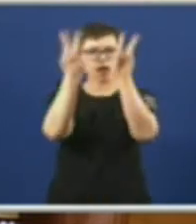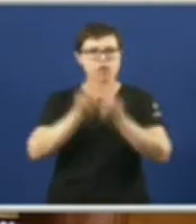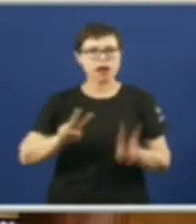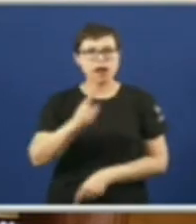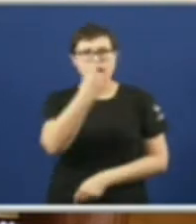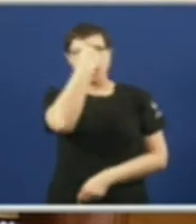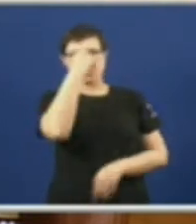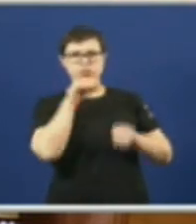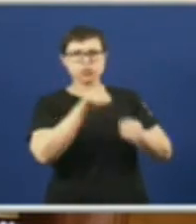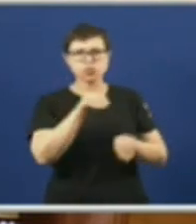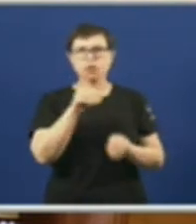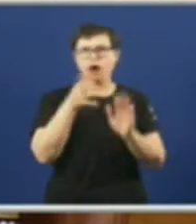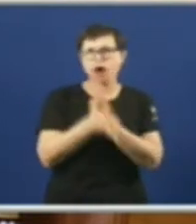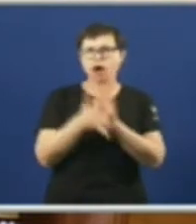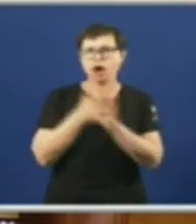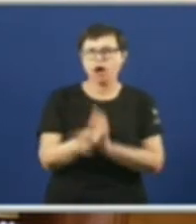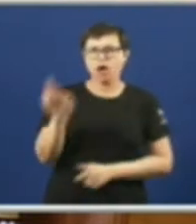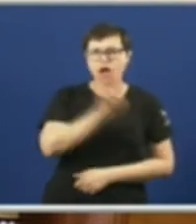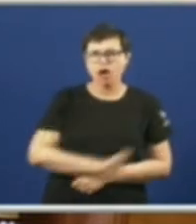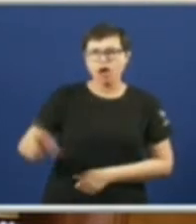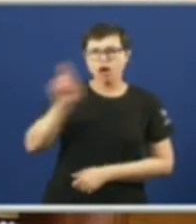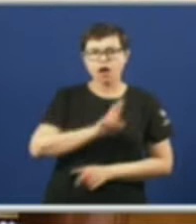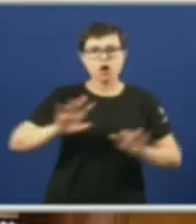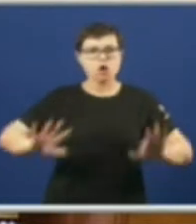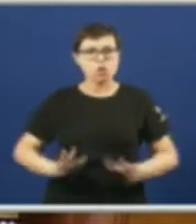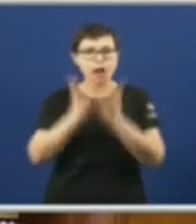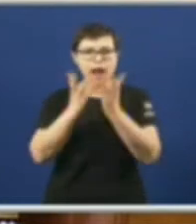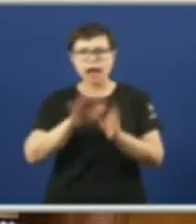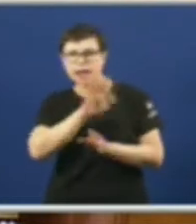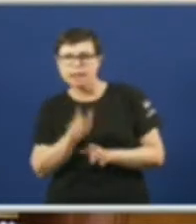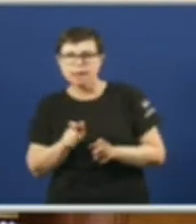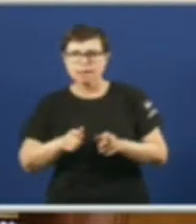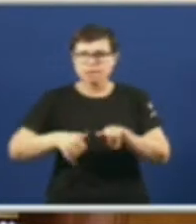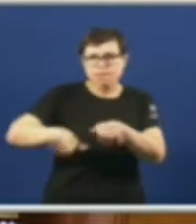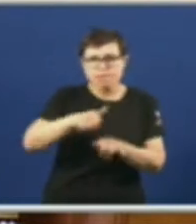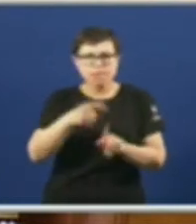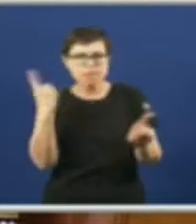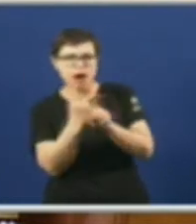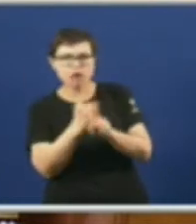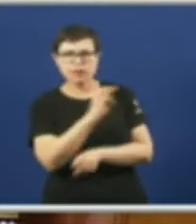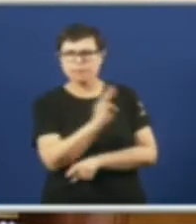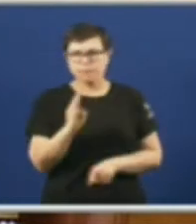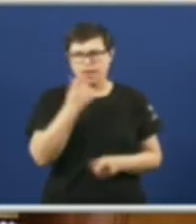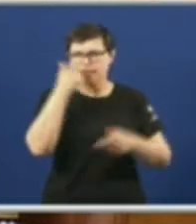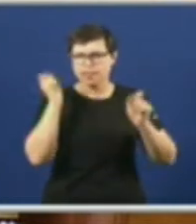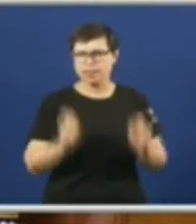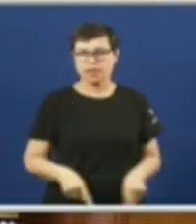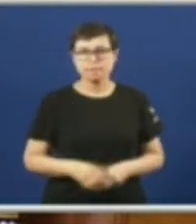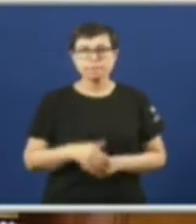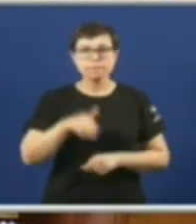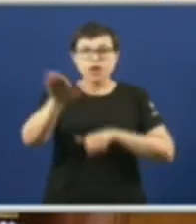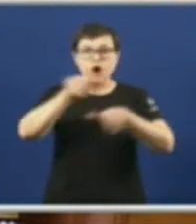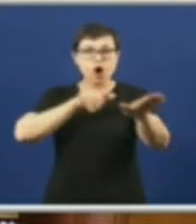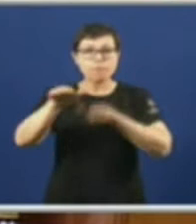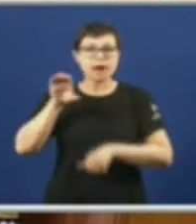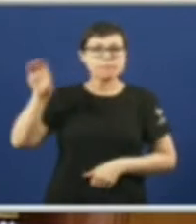delirante argumento de que a convocatoria de folga é unha conspiración elitista contra o Partido Popular. Está convocada en